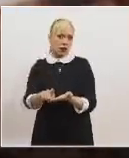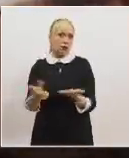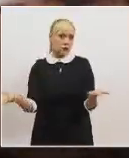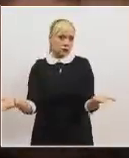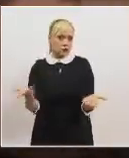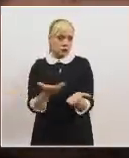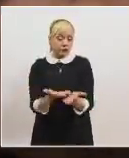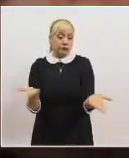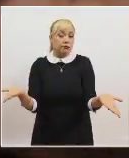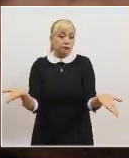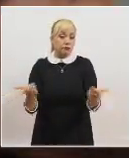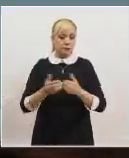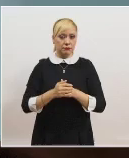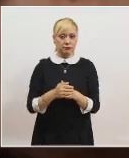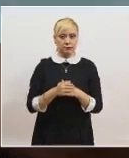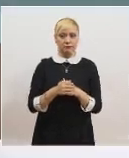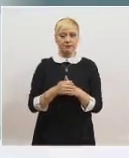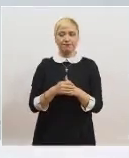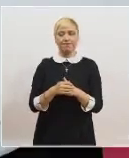convenga.